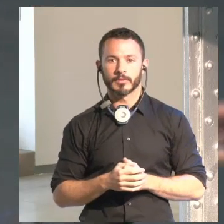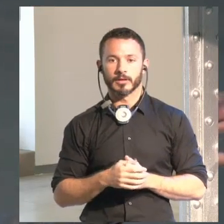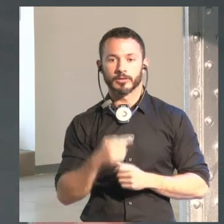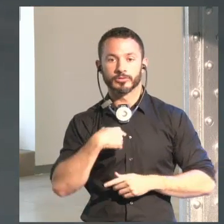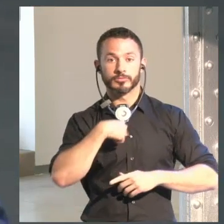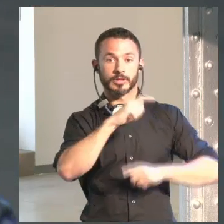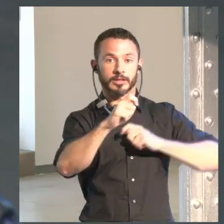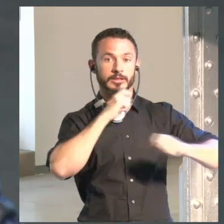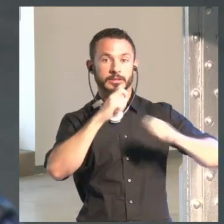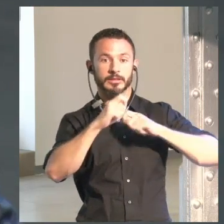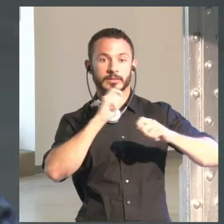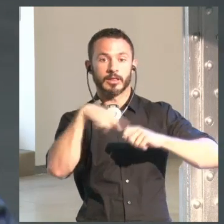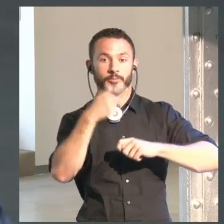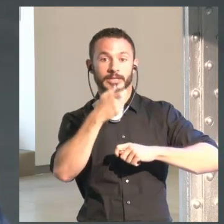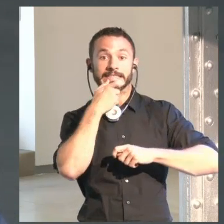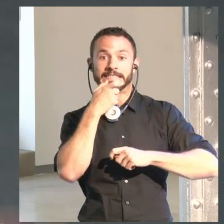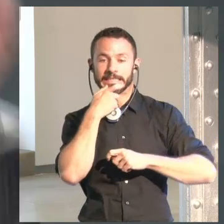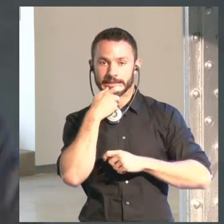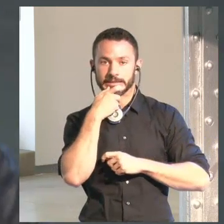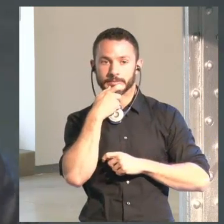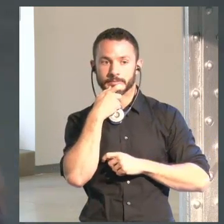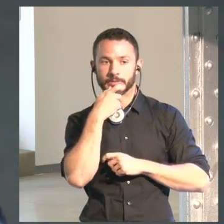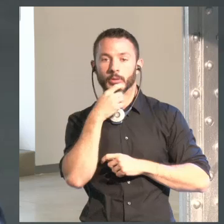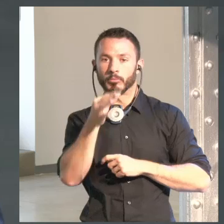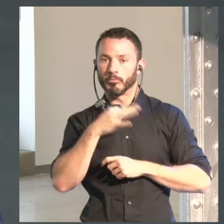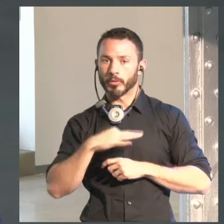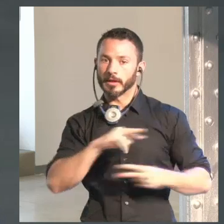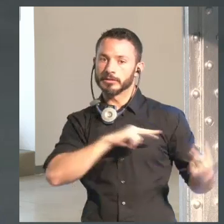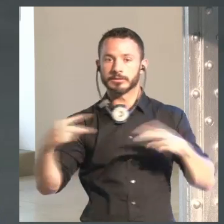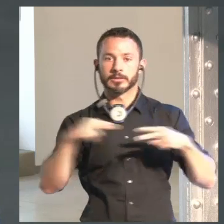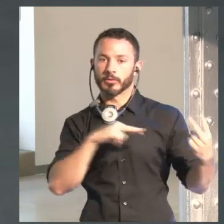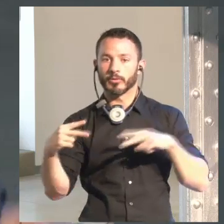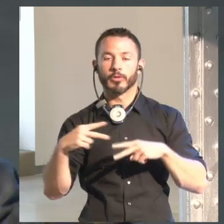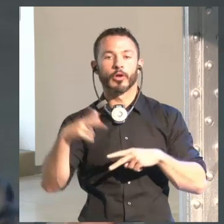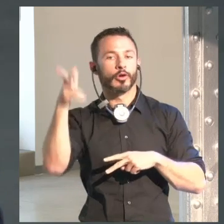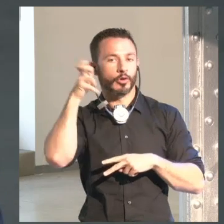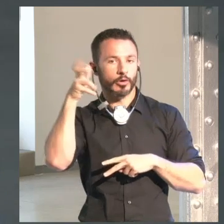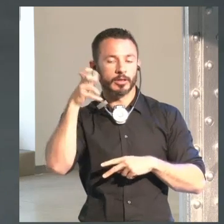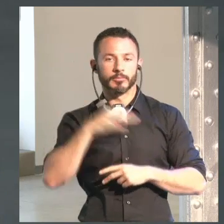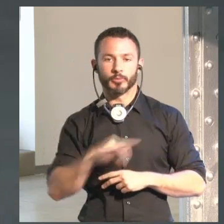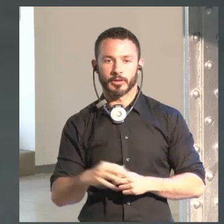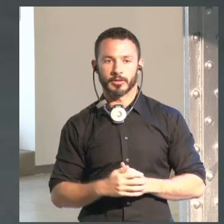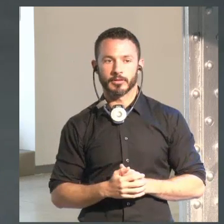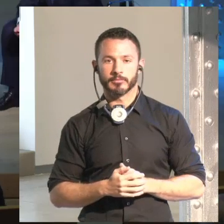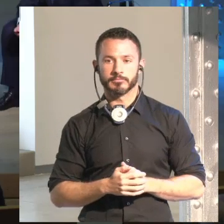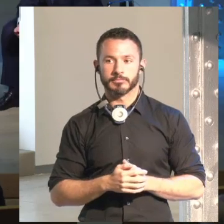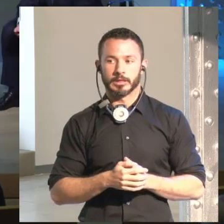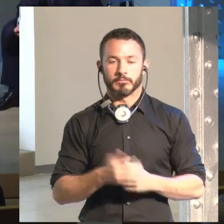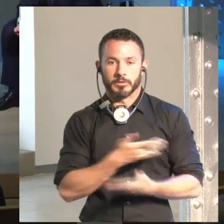La entrevista corta después en inglés con Rob, pero podéis escuchar la traducción si queráis. Y los demás vamos a hacer en